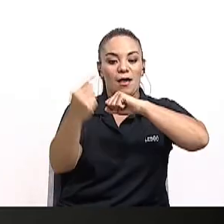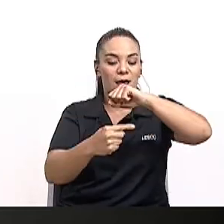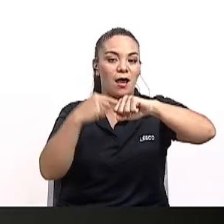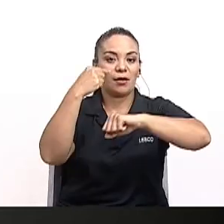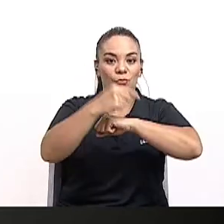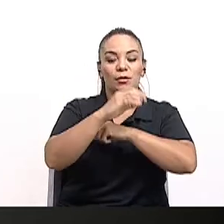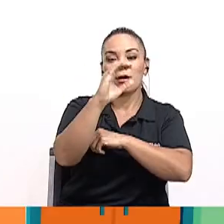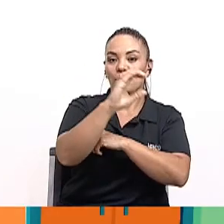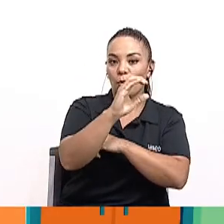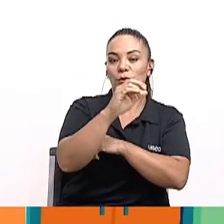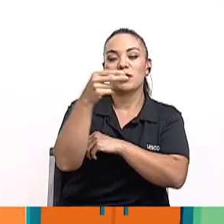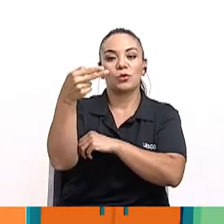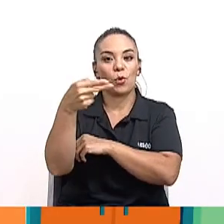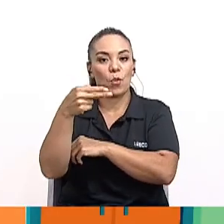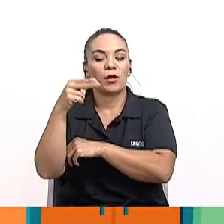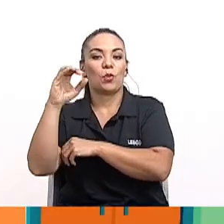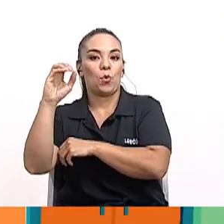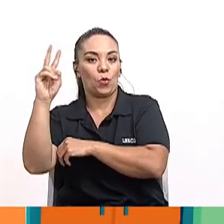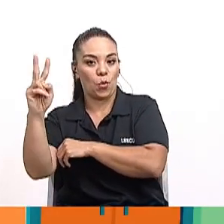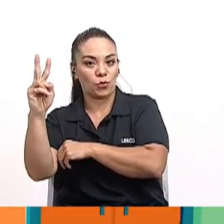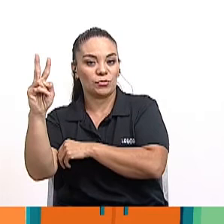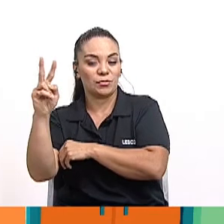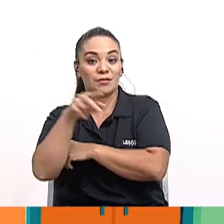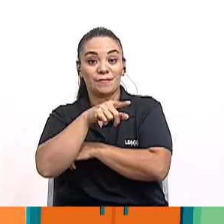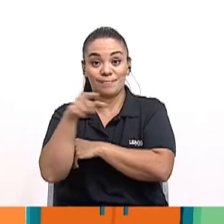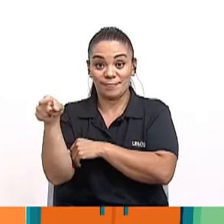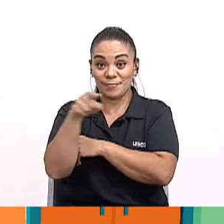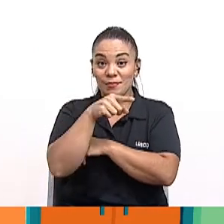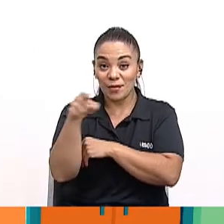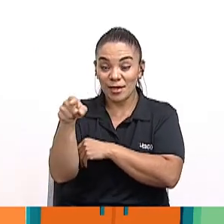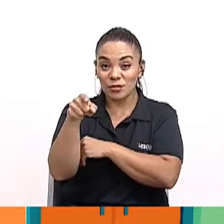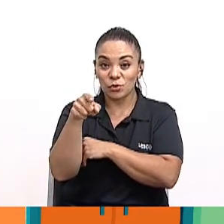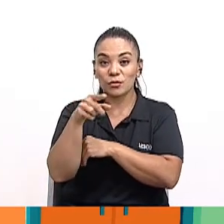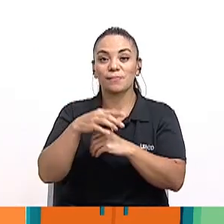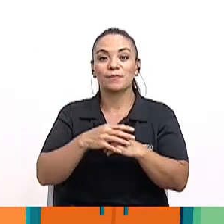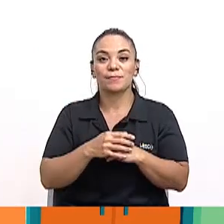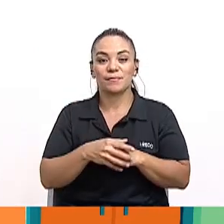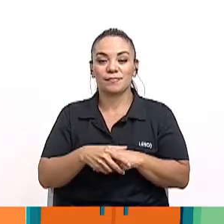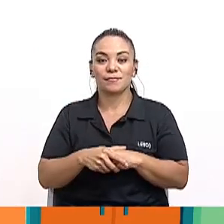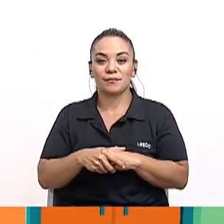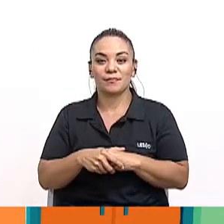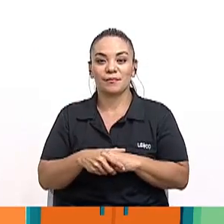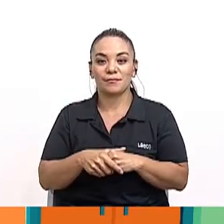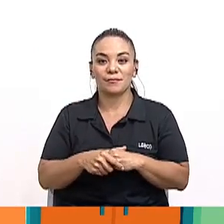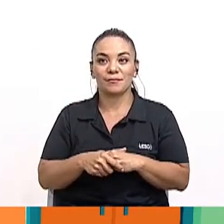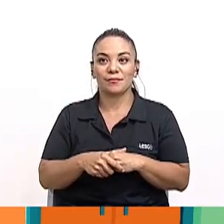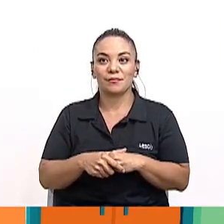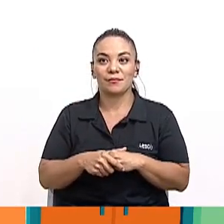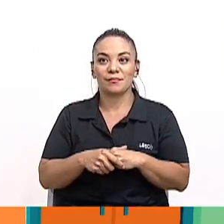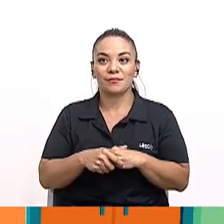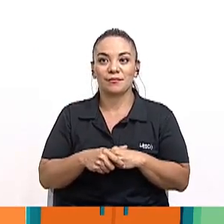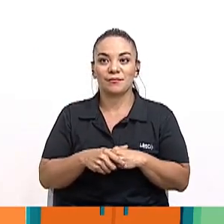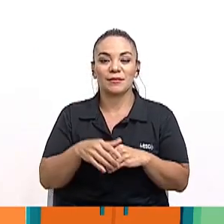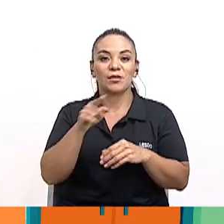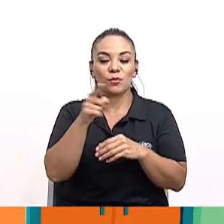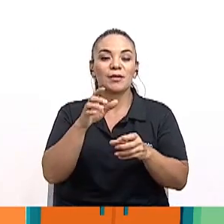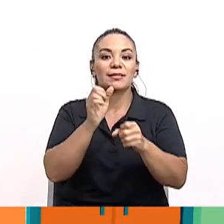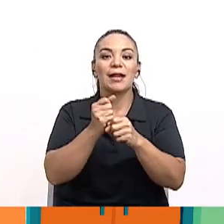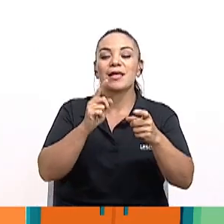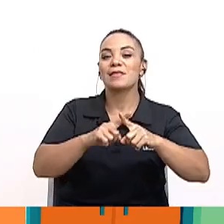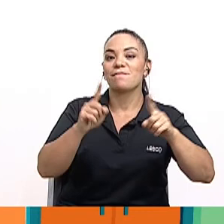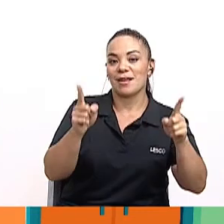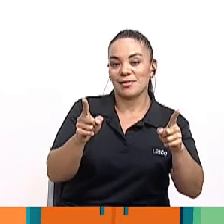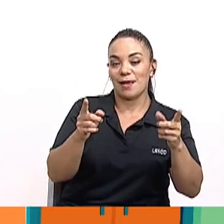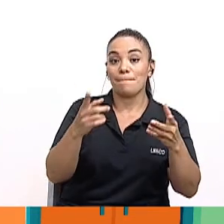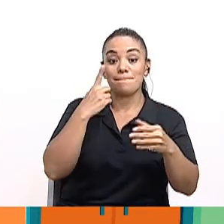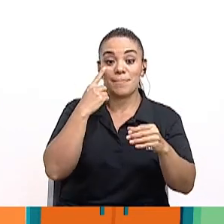y oxígeno u otros, y esos van a ser los que... Las pequeñas diferencias entre los átomos hacen